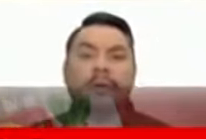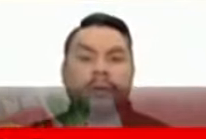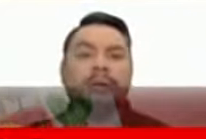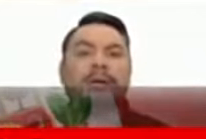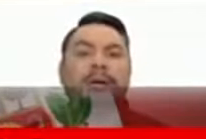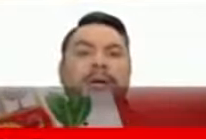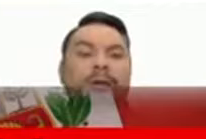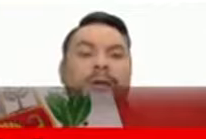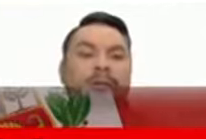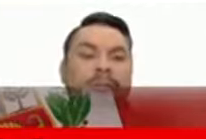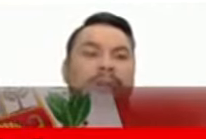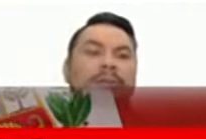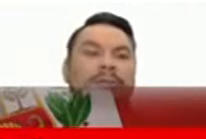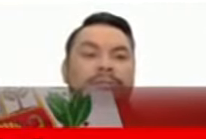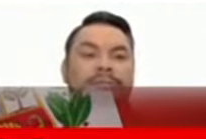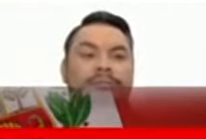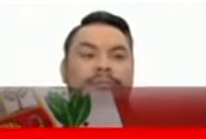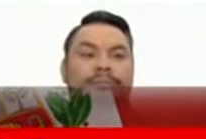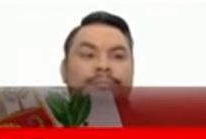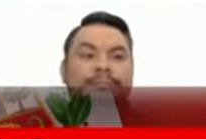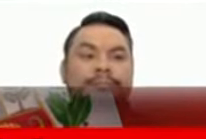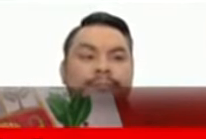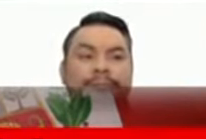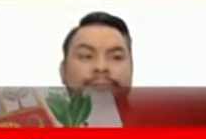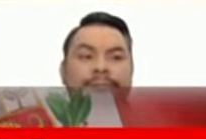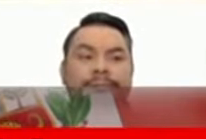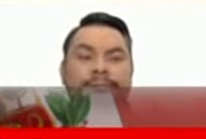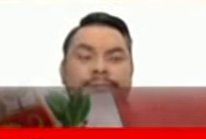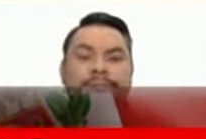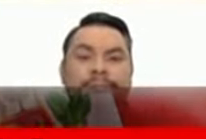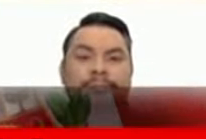Elmer José Gonzalo.